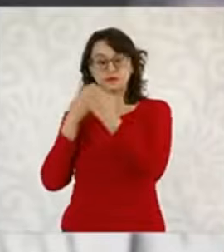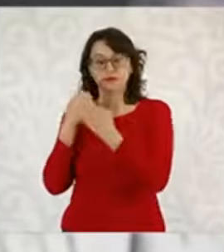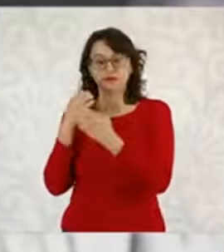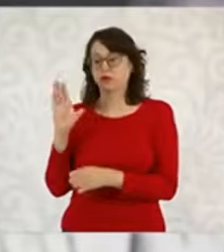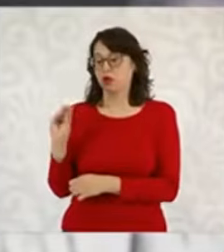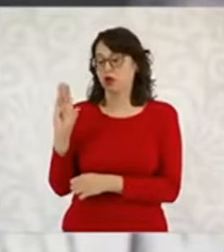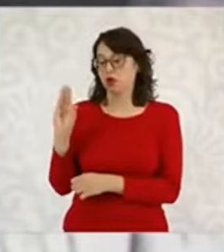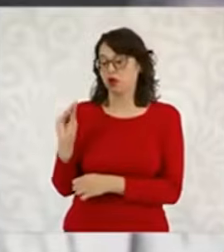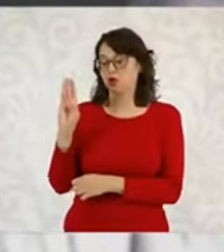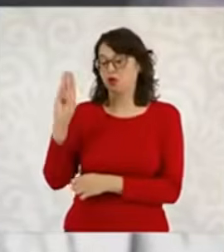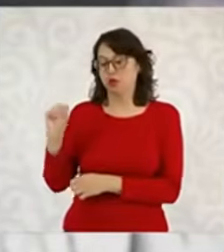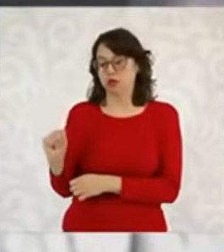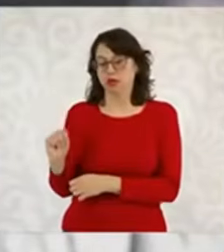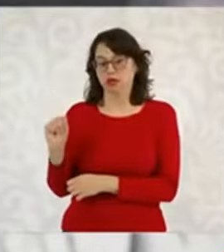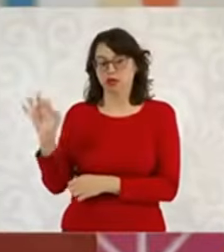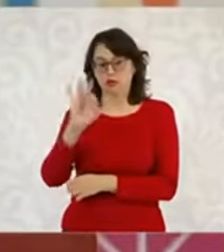del